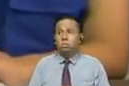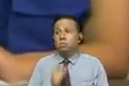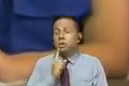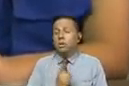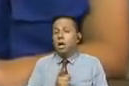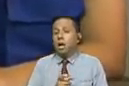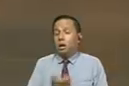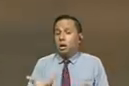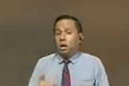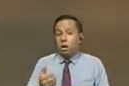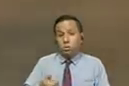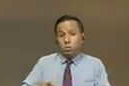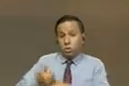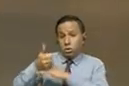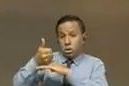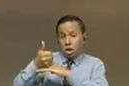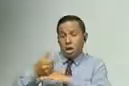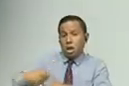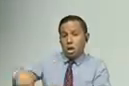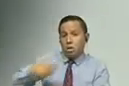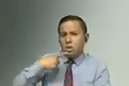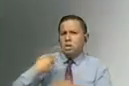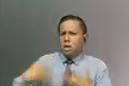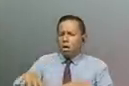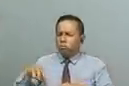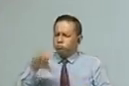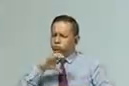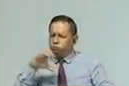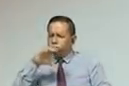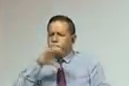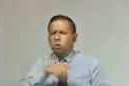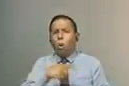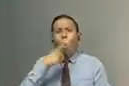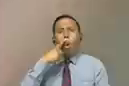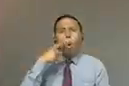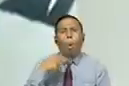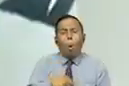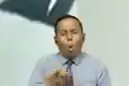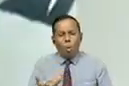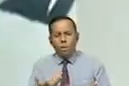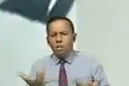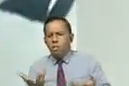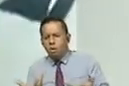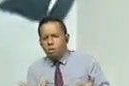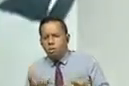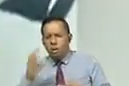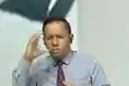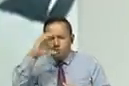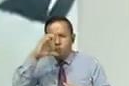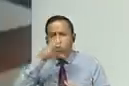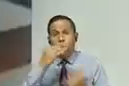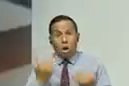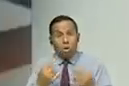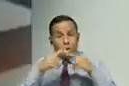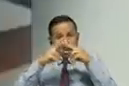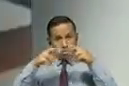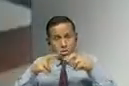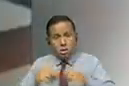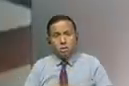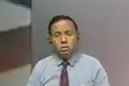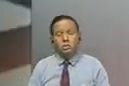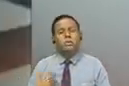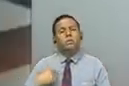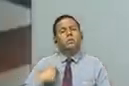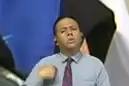municipales ya actúan y aunque no dan con el paradero del sujeto que llevó a cabo este acto, ya están en investigaciones.